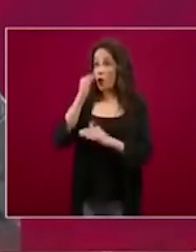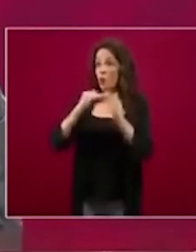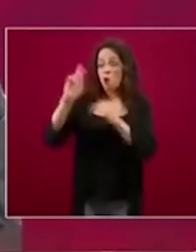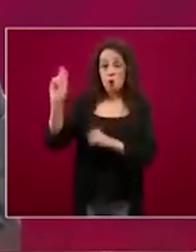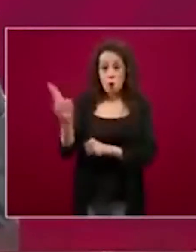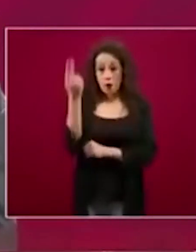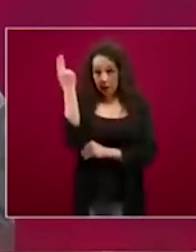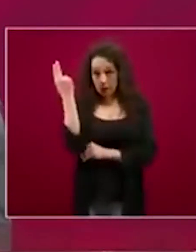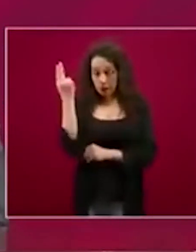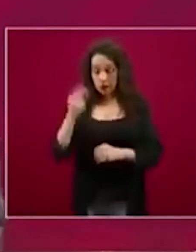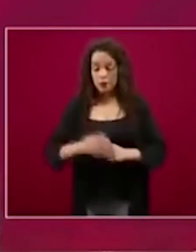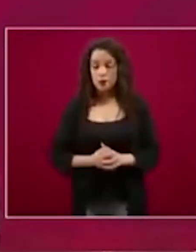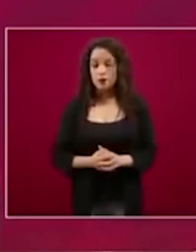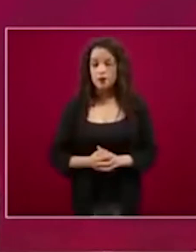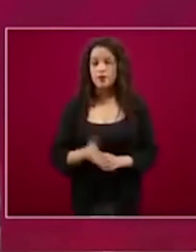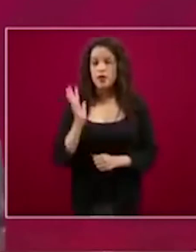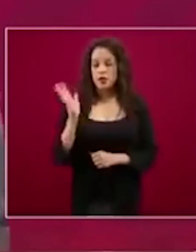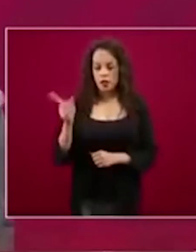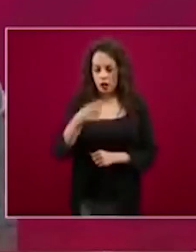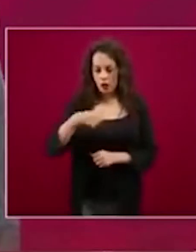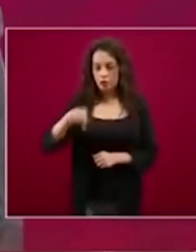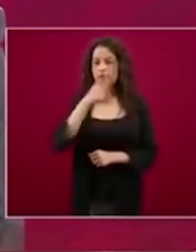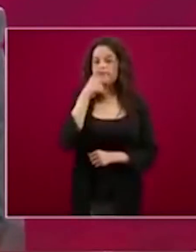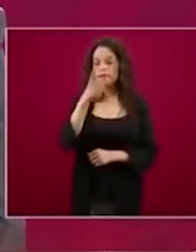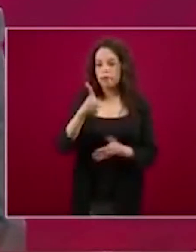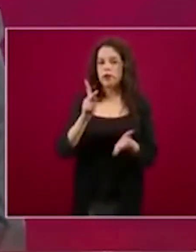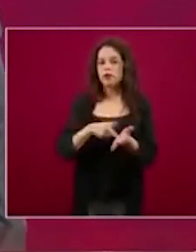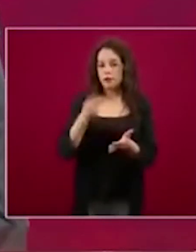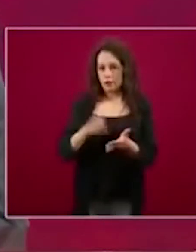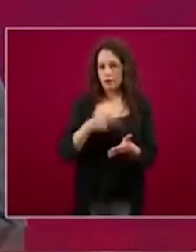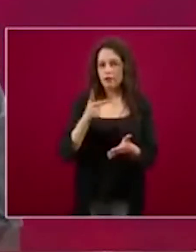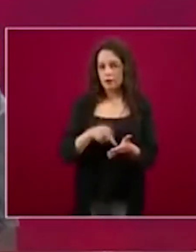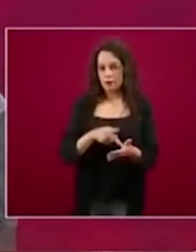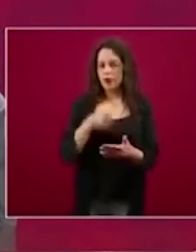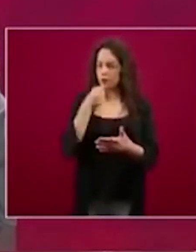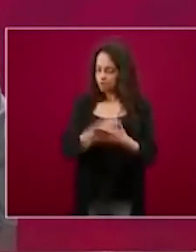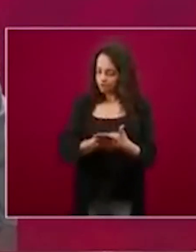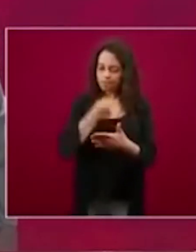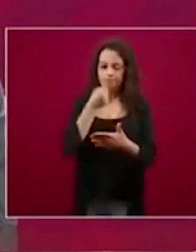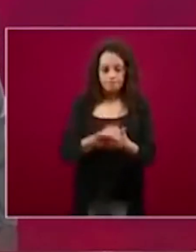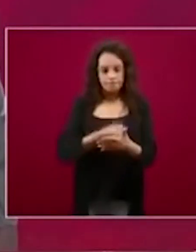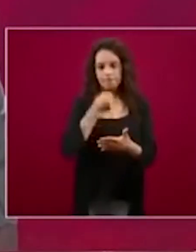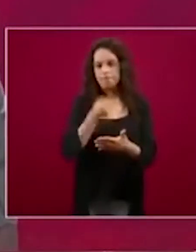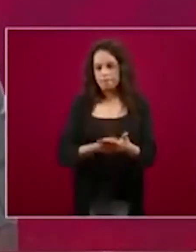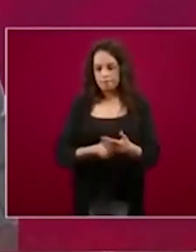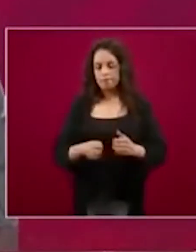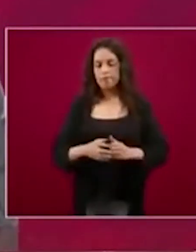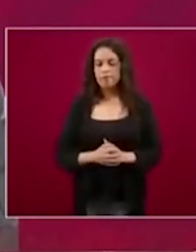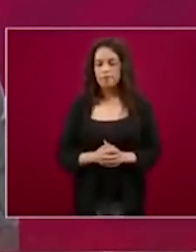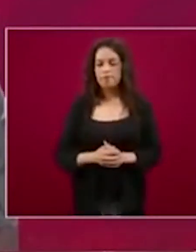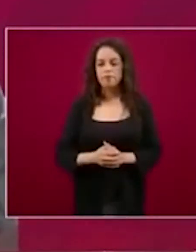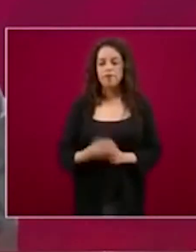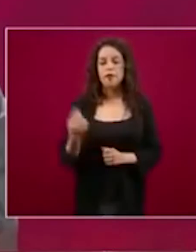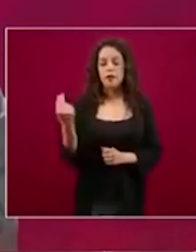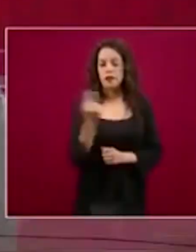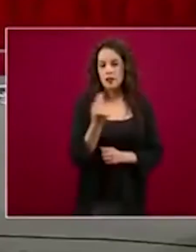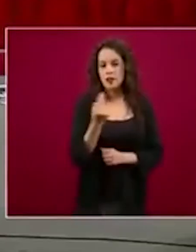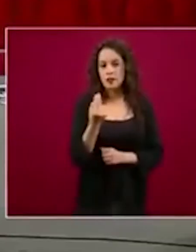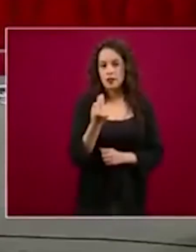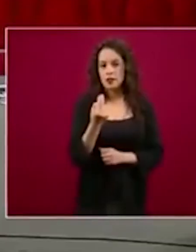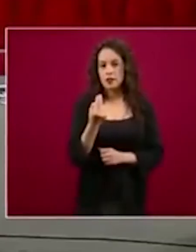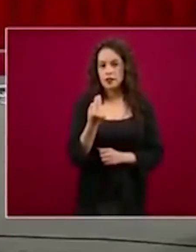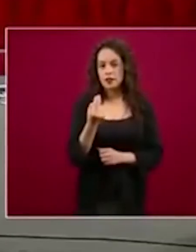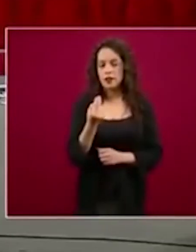hemos insistido, y así están los lineamientos que nos pidió el señor